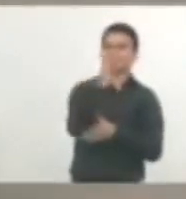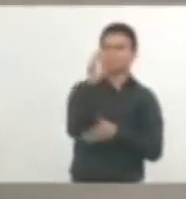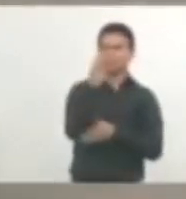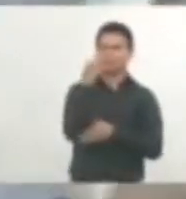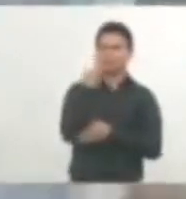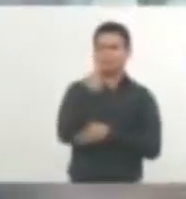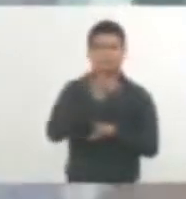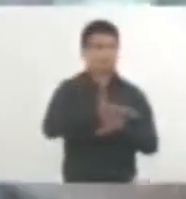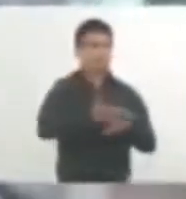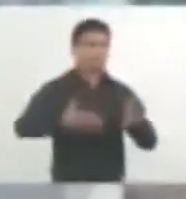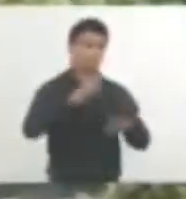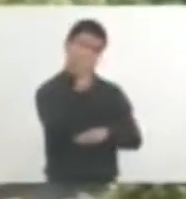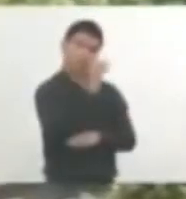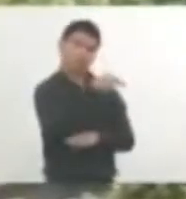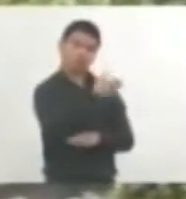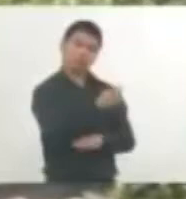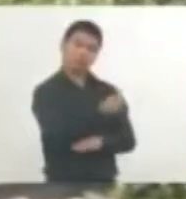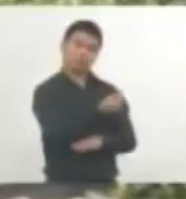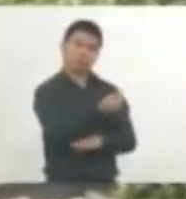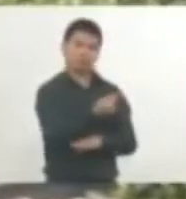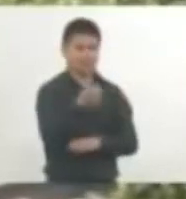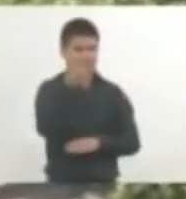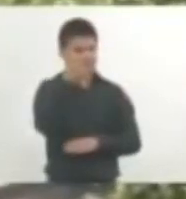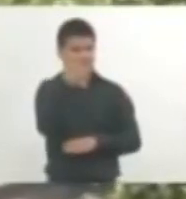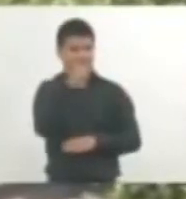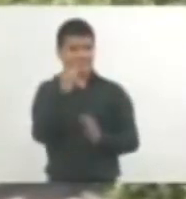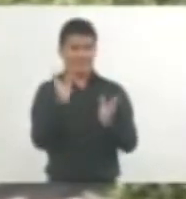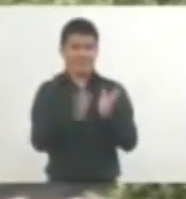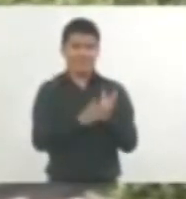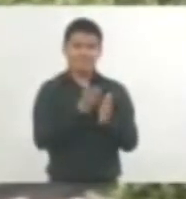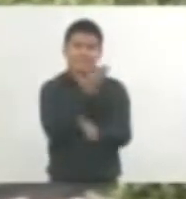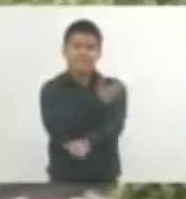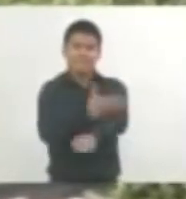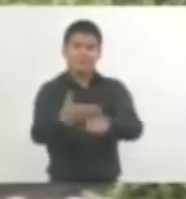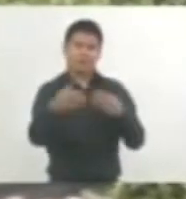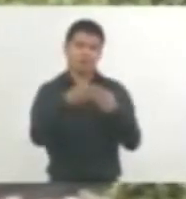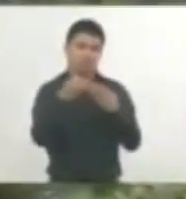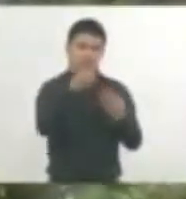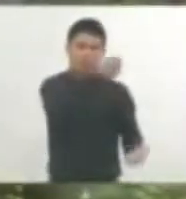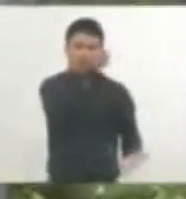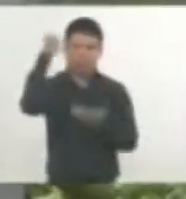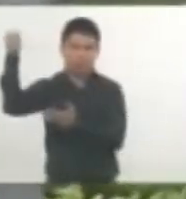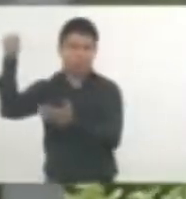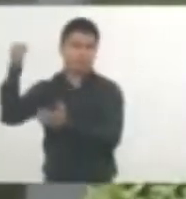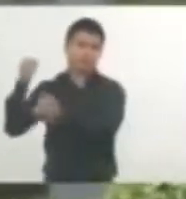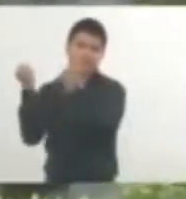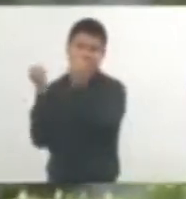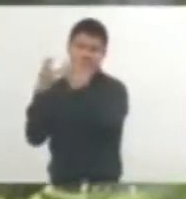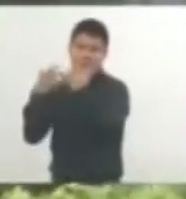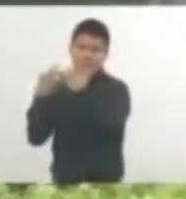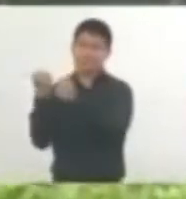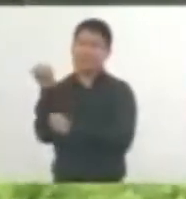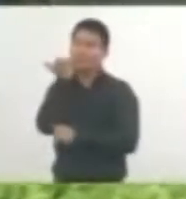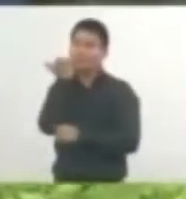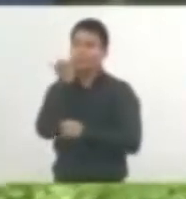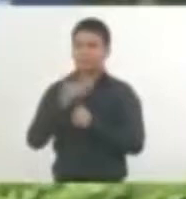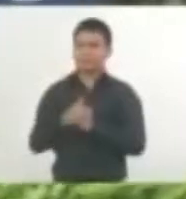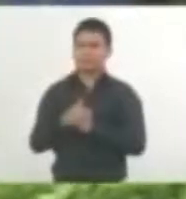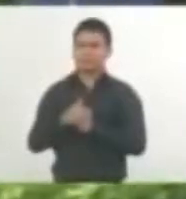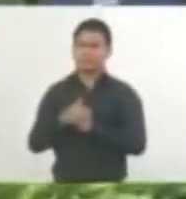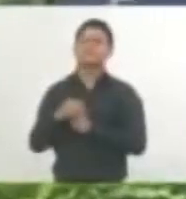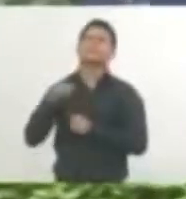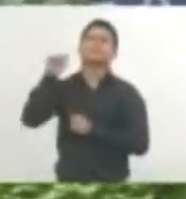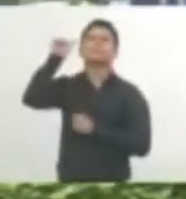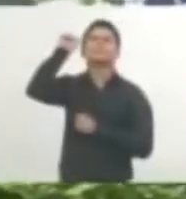de $1.000 millones por la liquidación de Electricaribe, relucen tres casos recientes en los que el Estado colombiano ha sido demandado y no